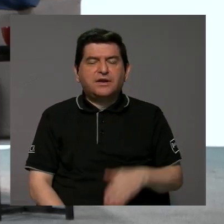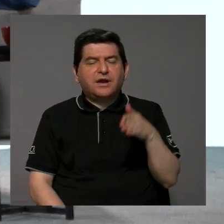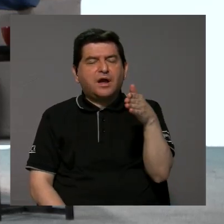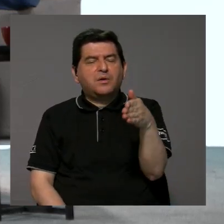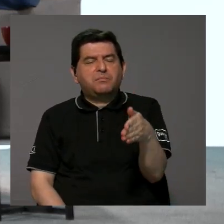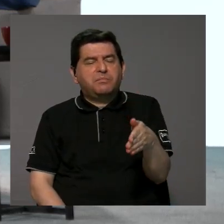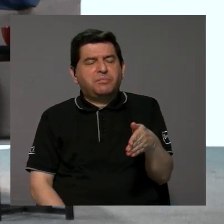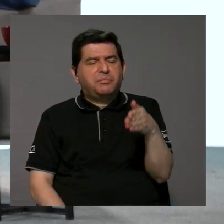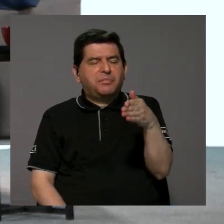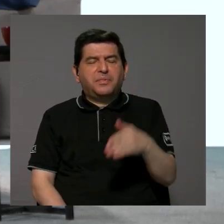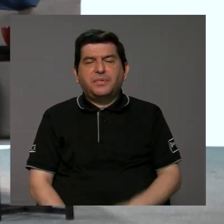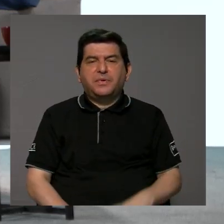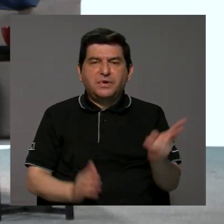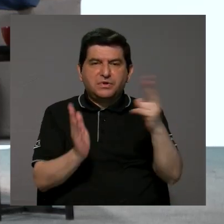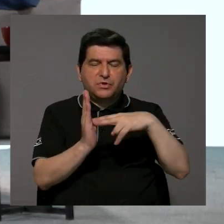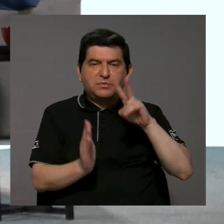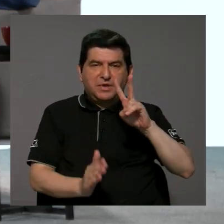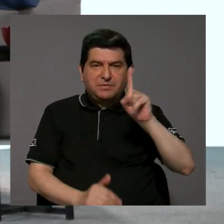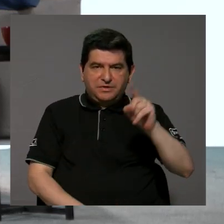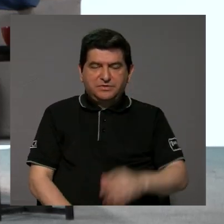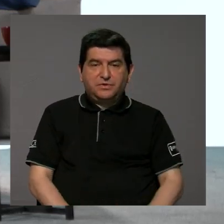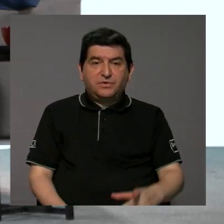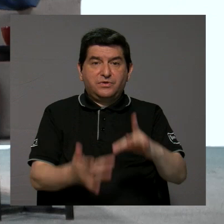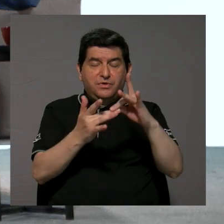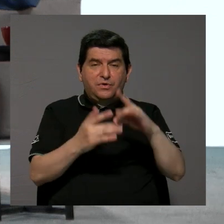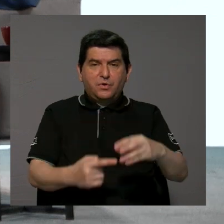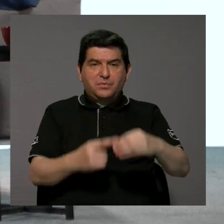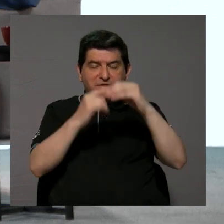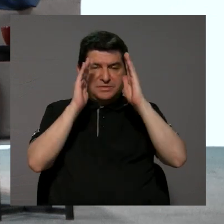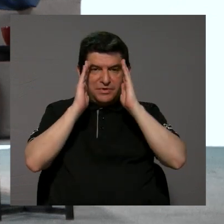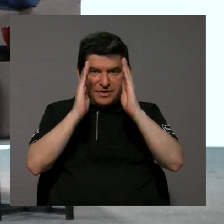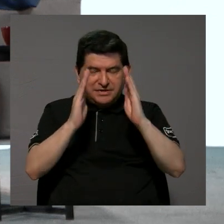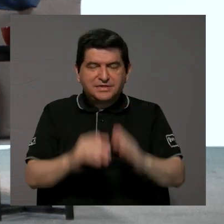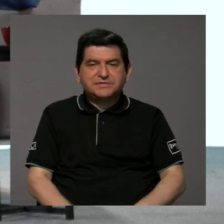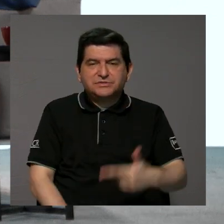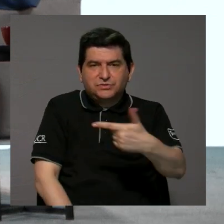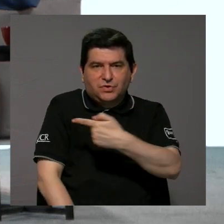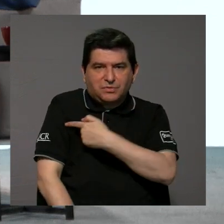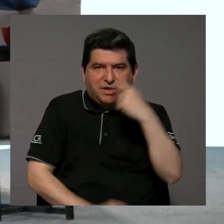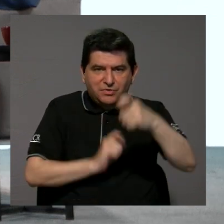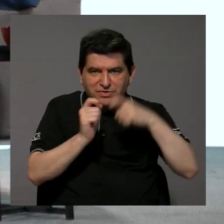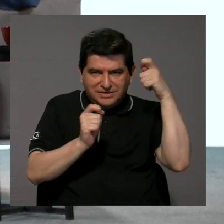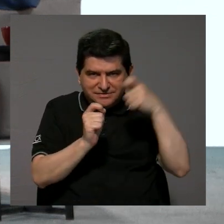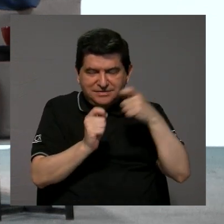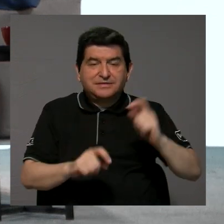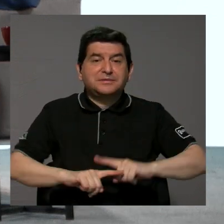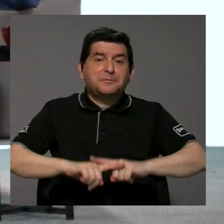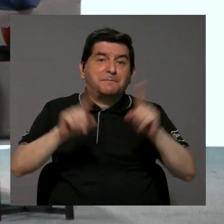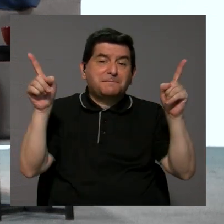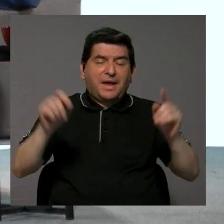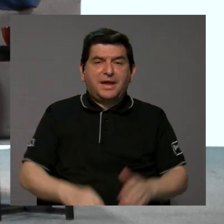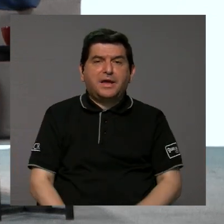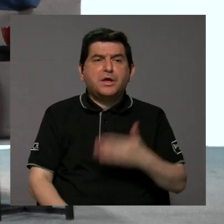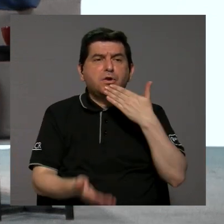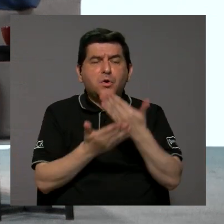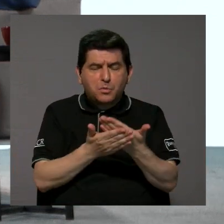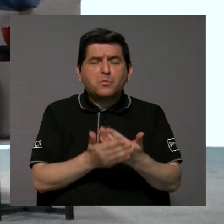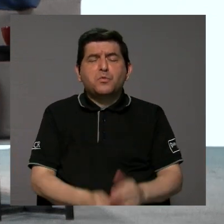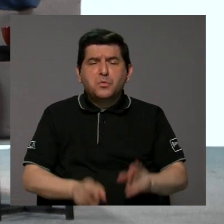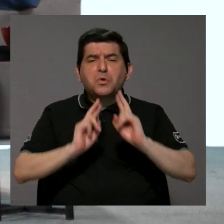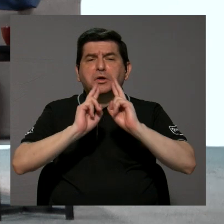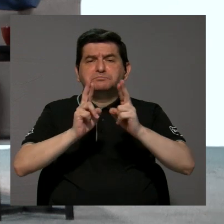lento durante el 2021, en particular por su priorización de cierto tipo de vacunas, pero tuvo un muy buen